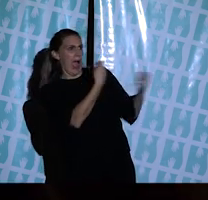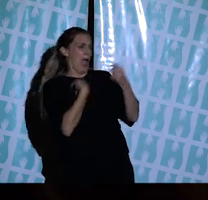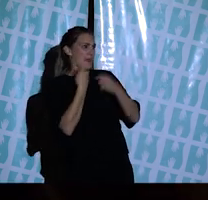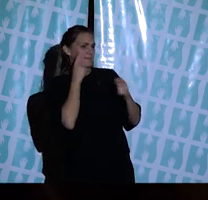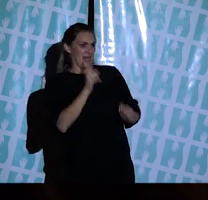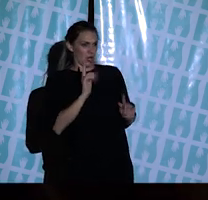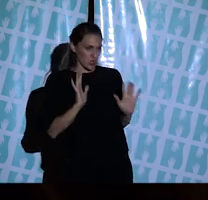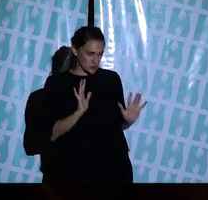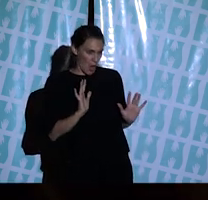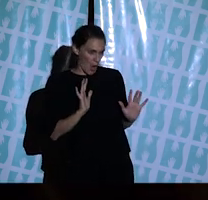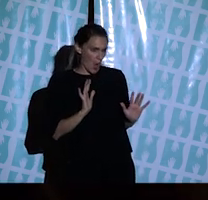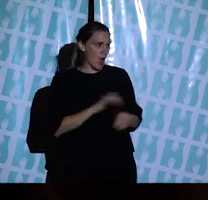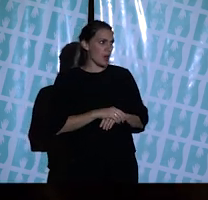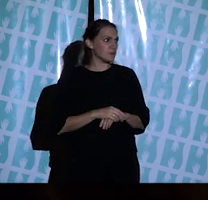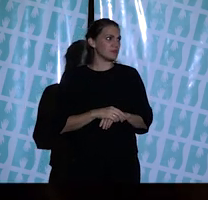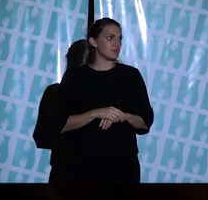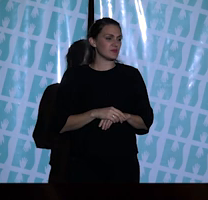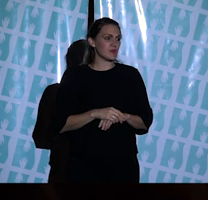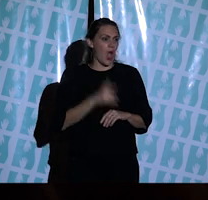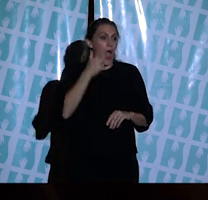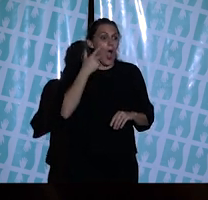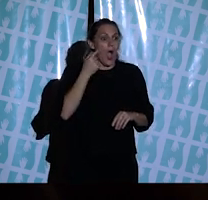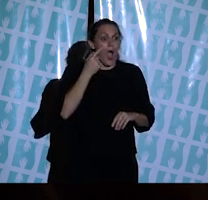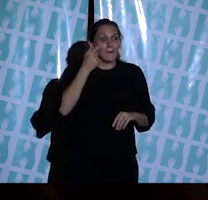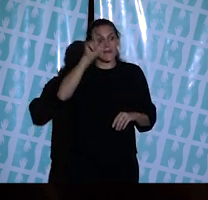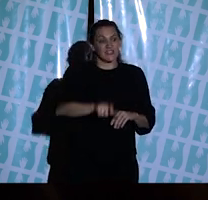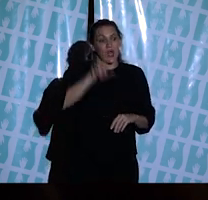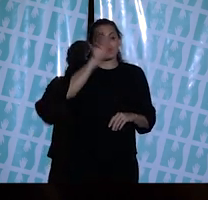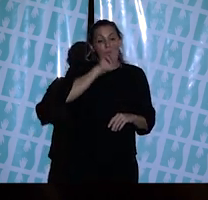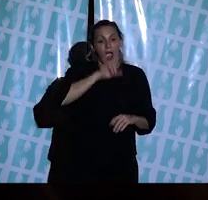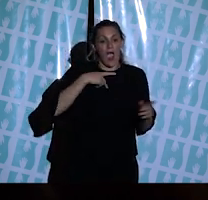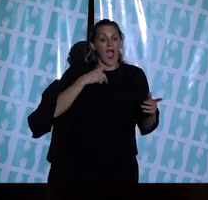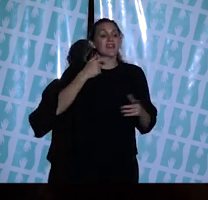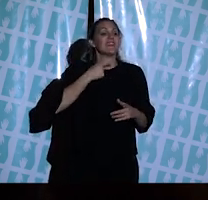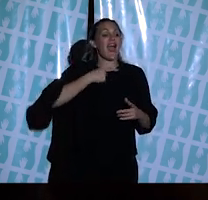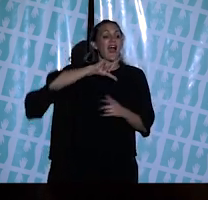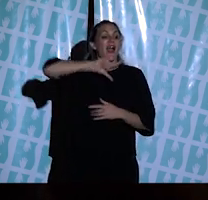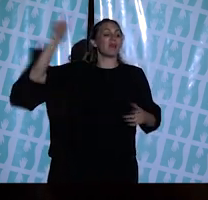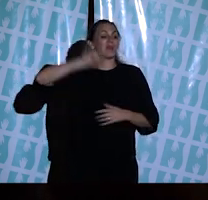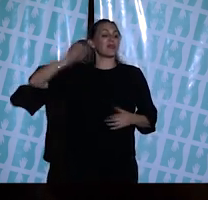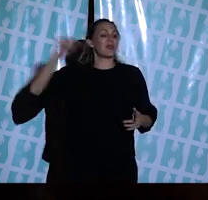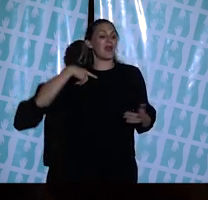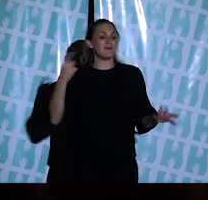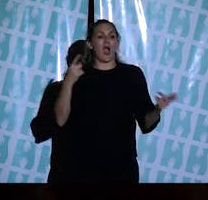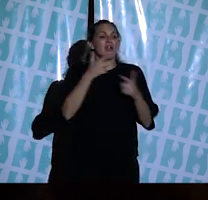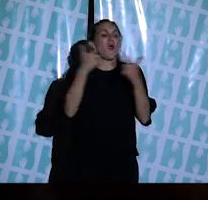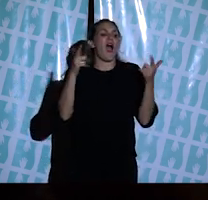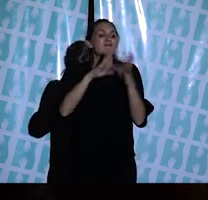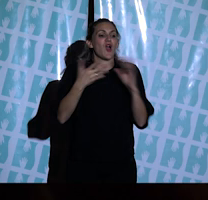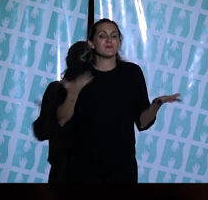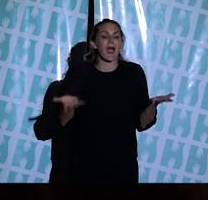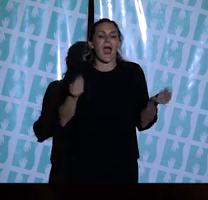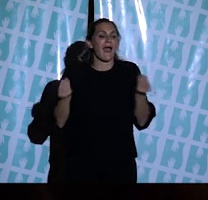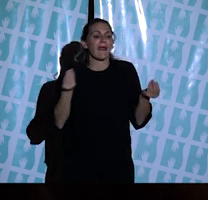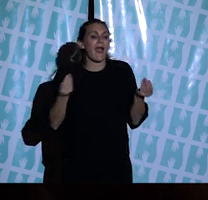De hecho, tiene que huirla. El humano, que ustedes saben, tiene absolutamente no las chances. Esa rata de sobrevivir